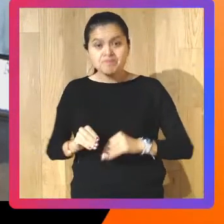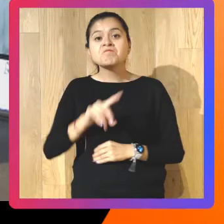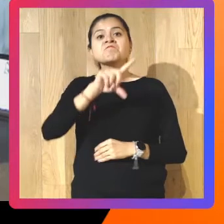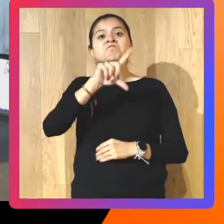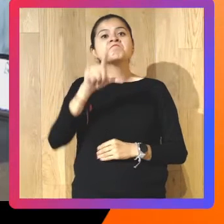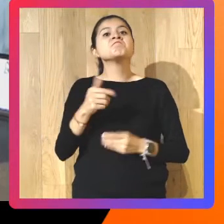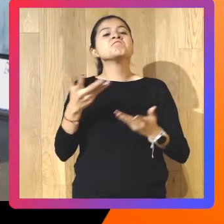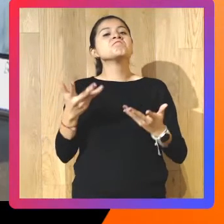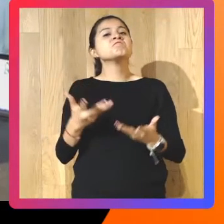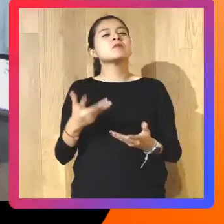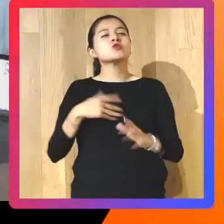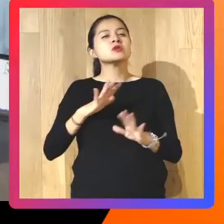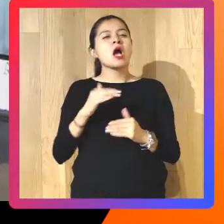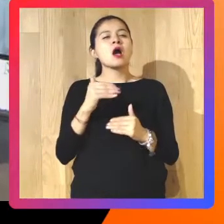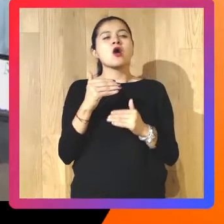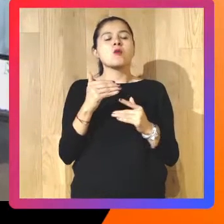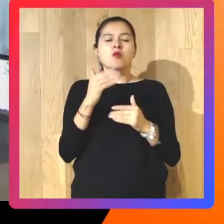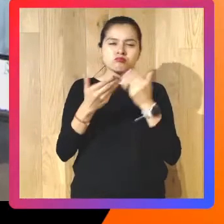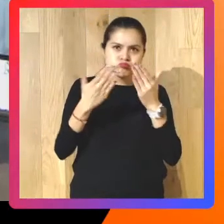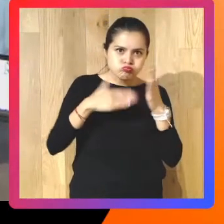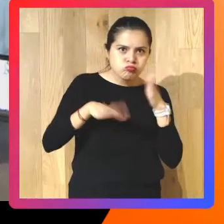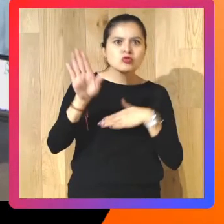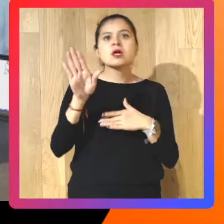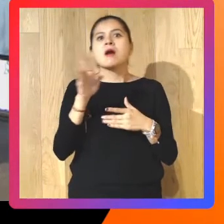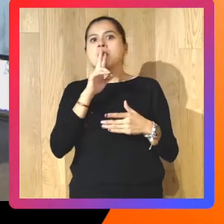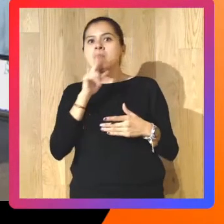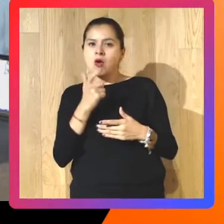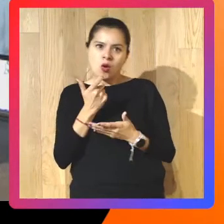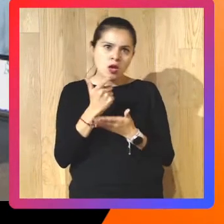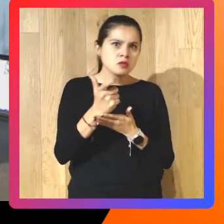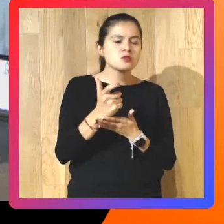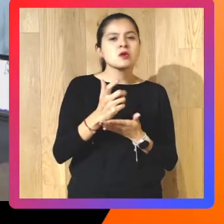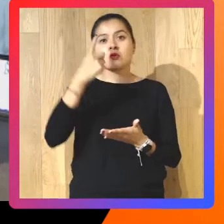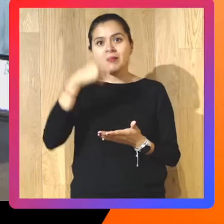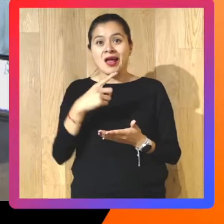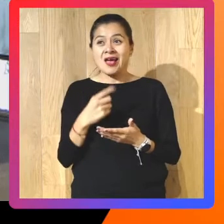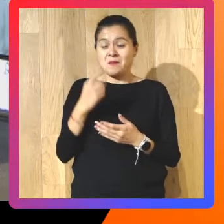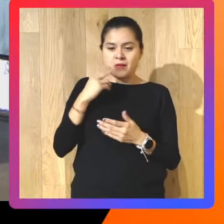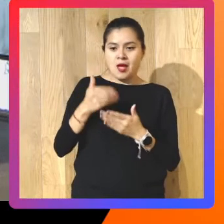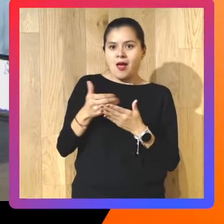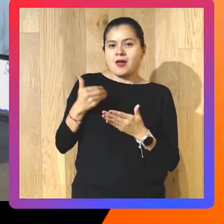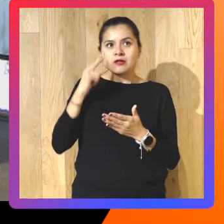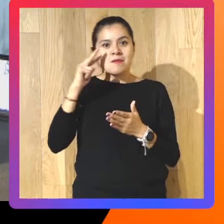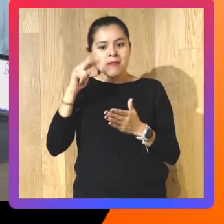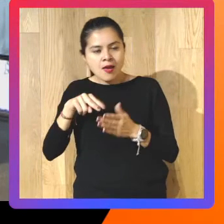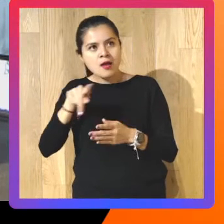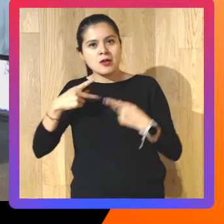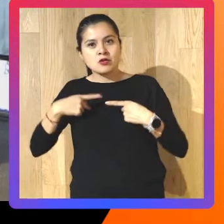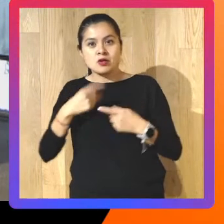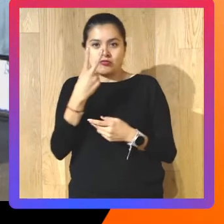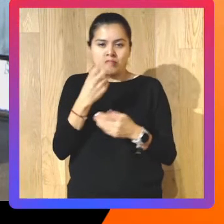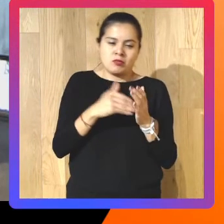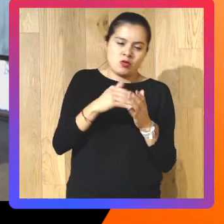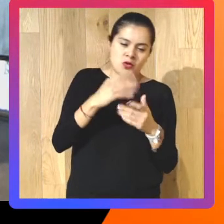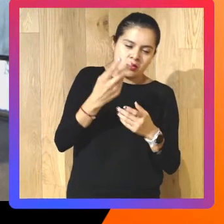que empecemos a lograr productividad, mejores sueldos, ser precedente para los 2 millones de empresarios que existimos. Pero bueno, el